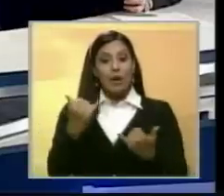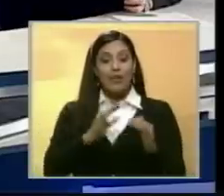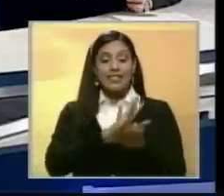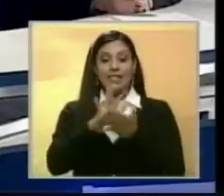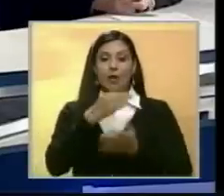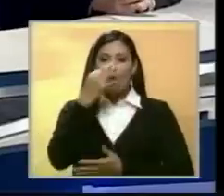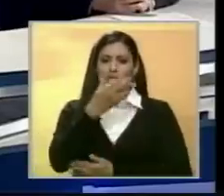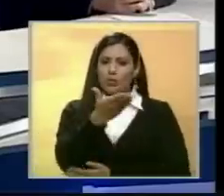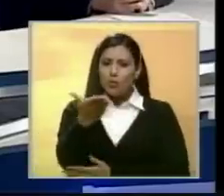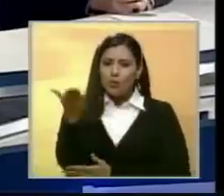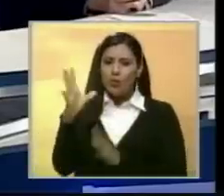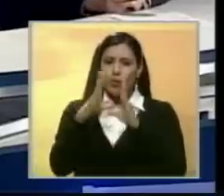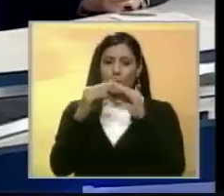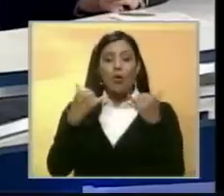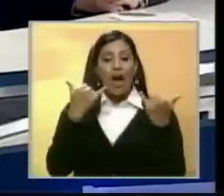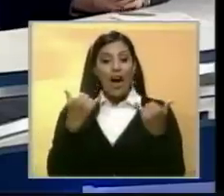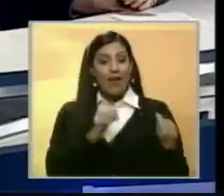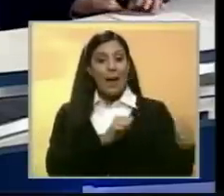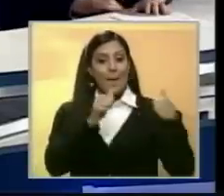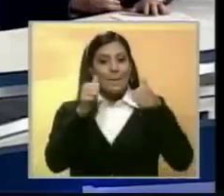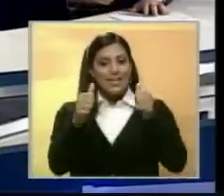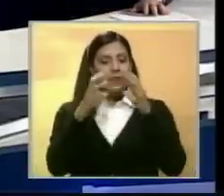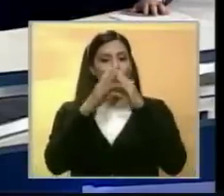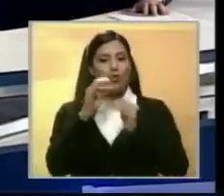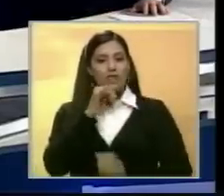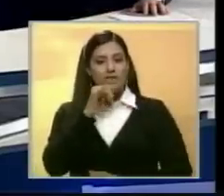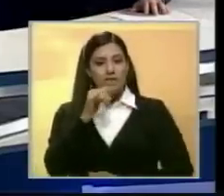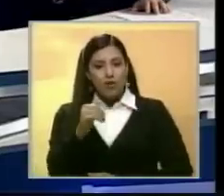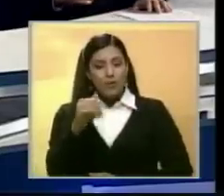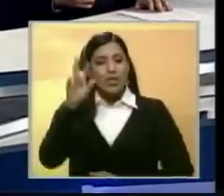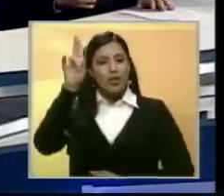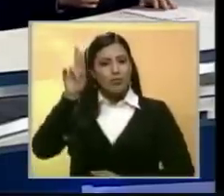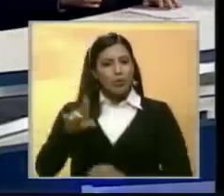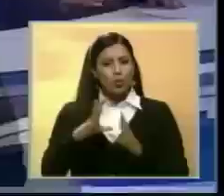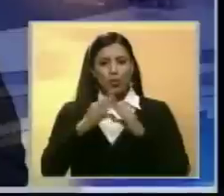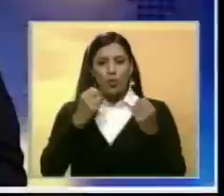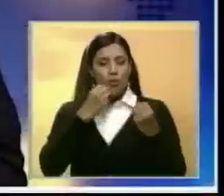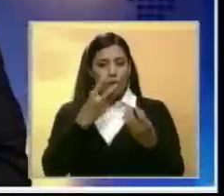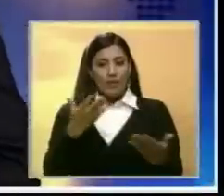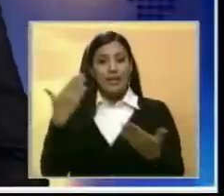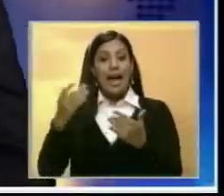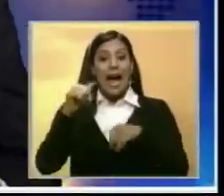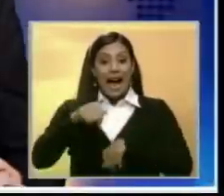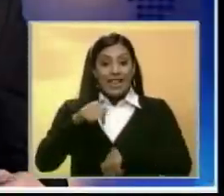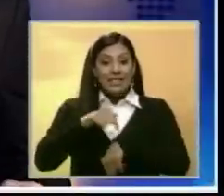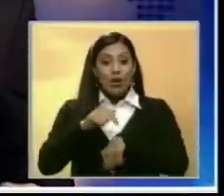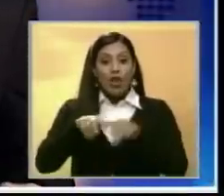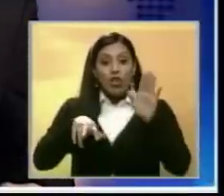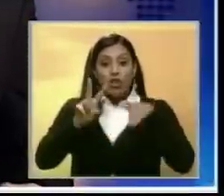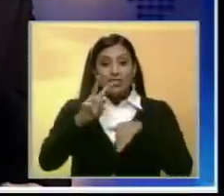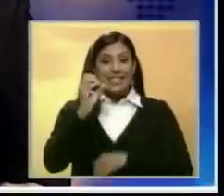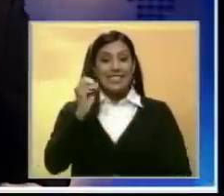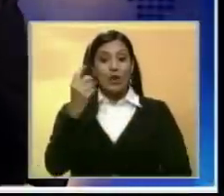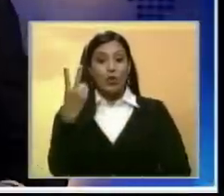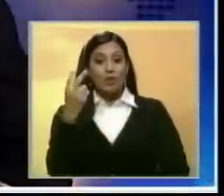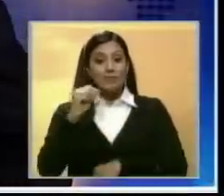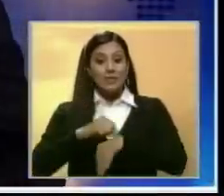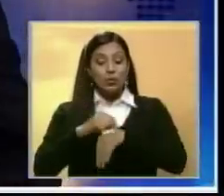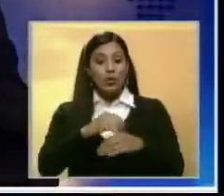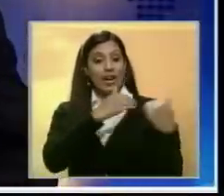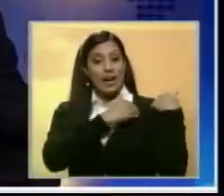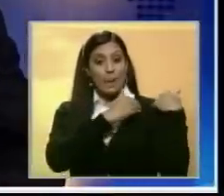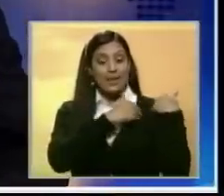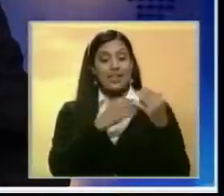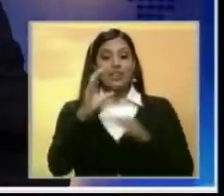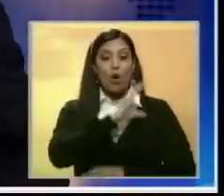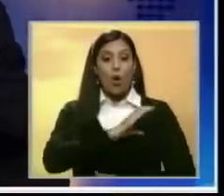Landa. Buenas tardes para todos. Vamos a comenzar con las informaciones y todos los detalles. A esta hora, 12:02, los